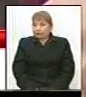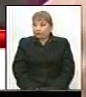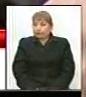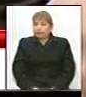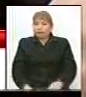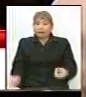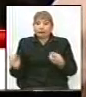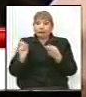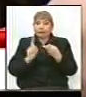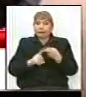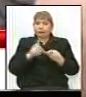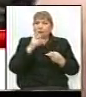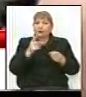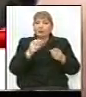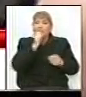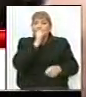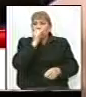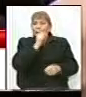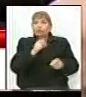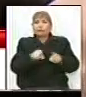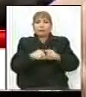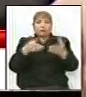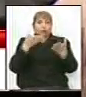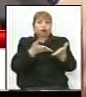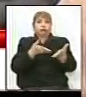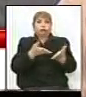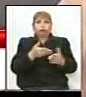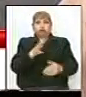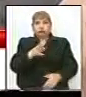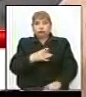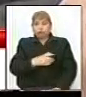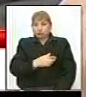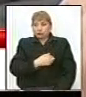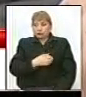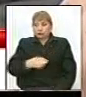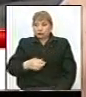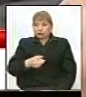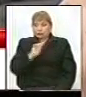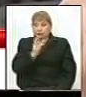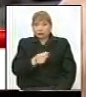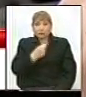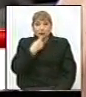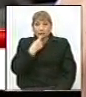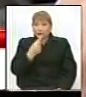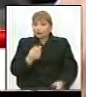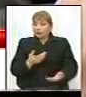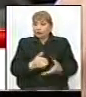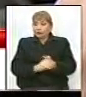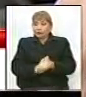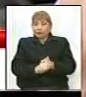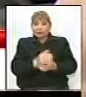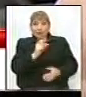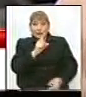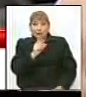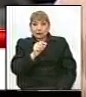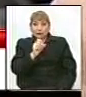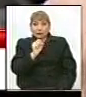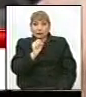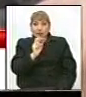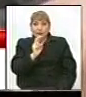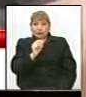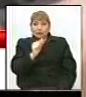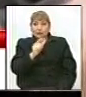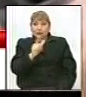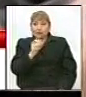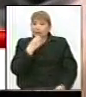Hasta una conocida periodista sufrió este ataque a su persona, presidente, y acaba de decir también nuestro colega Ceballos.